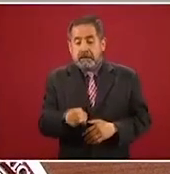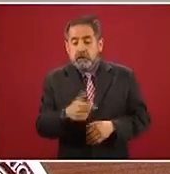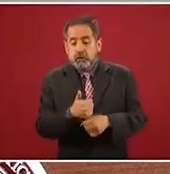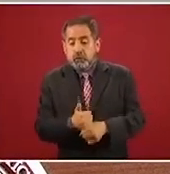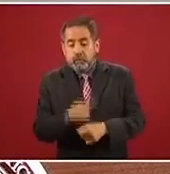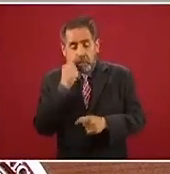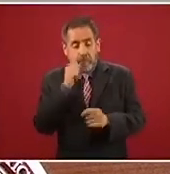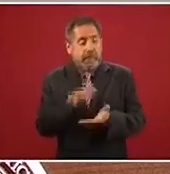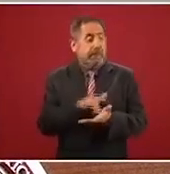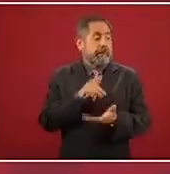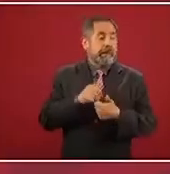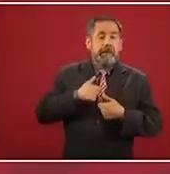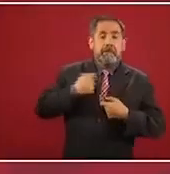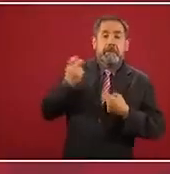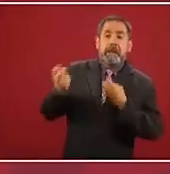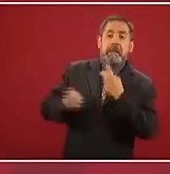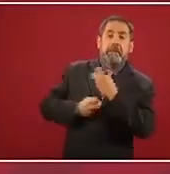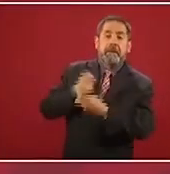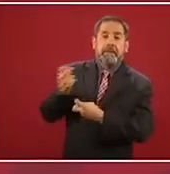Entonces,